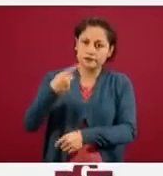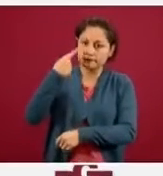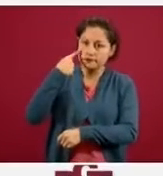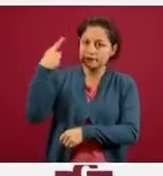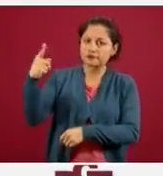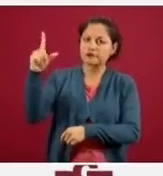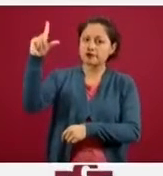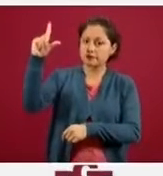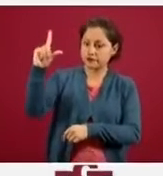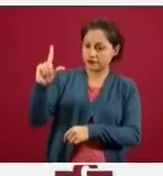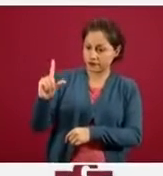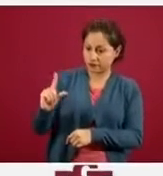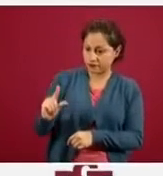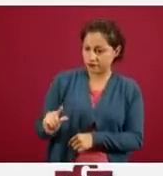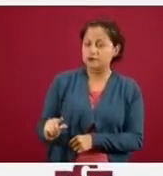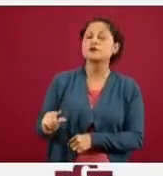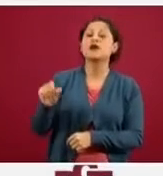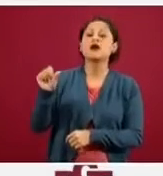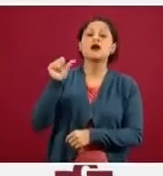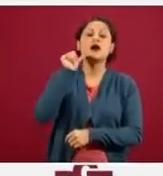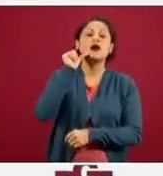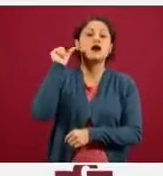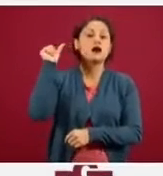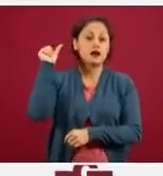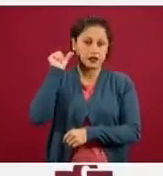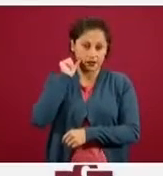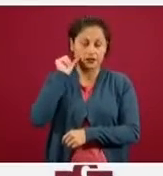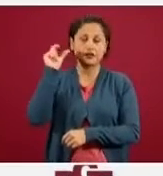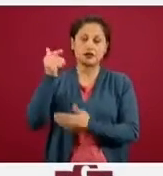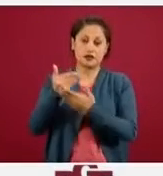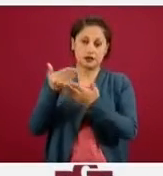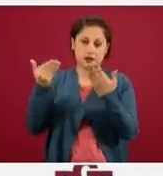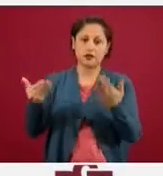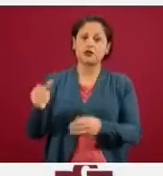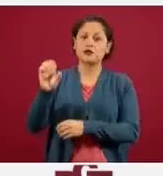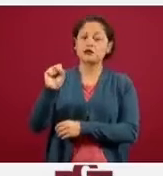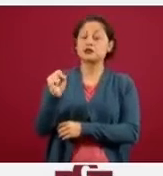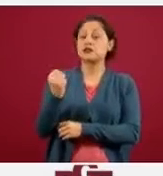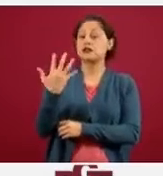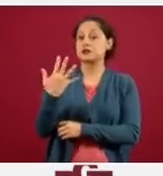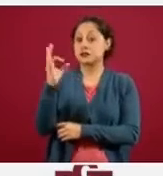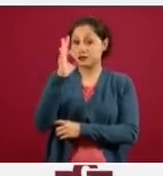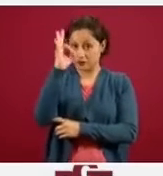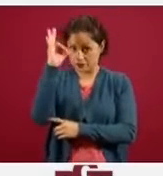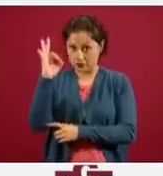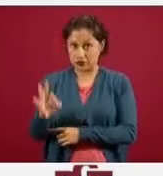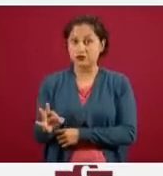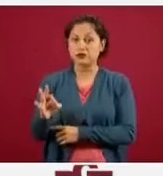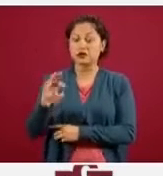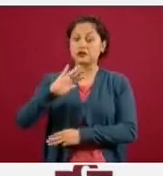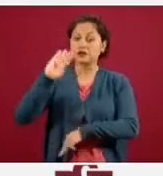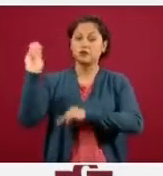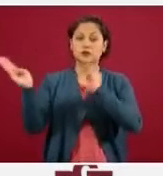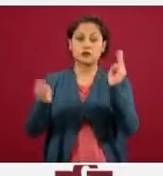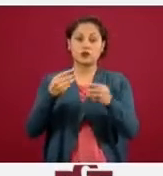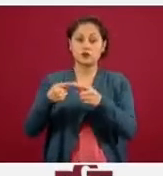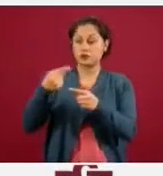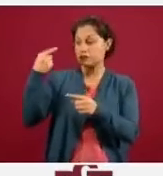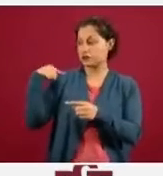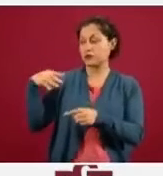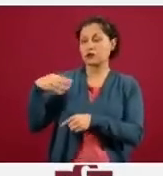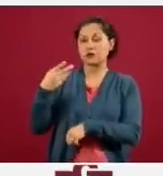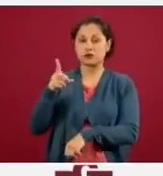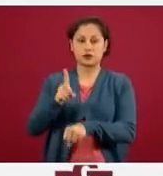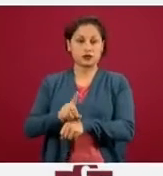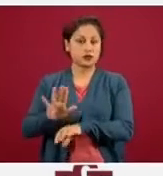en relación al día de ayer. 65% ahora son los casos confirmados en todo el mundo en los últimos 14 días.